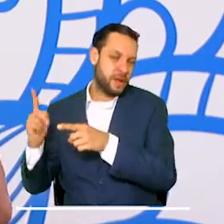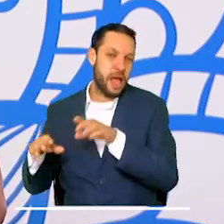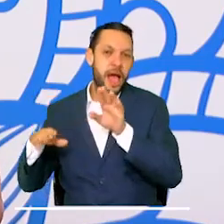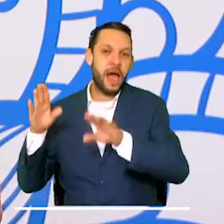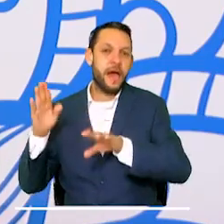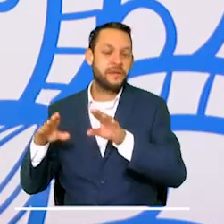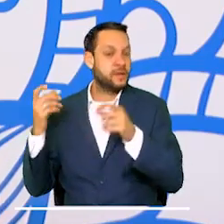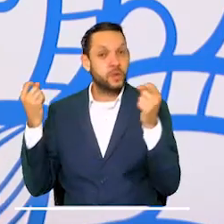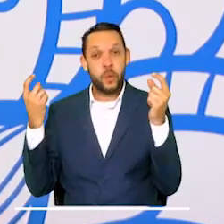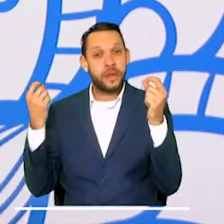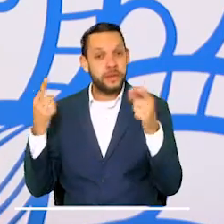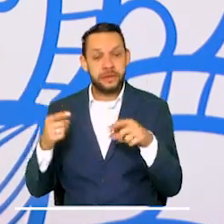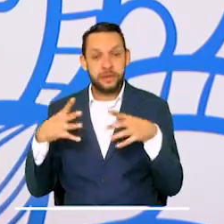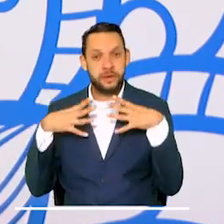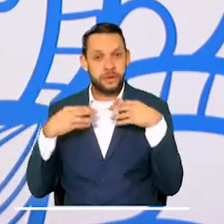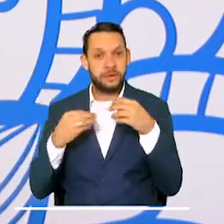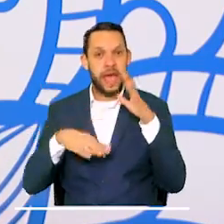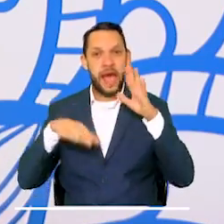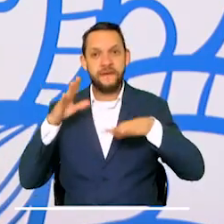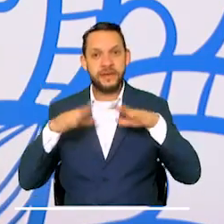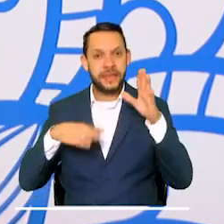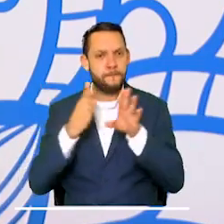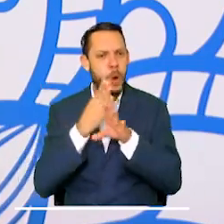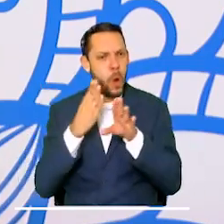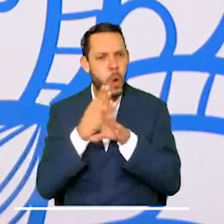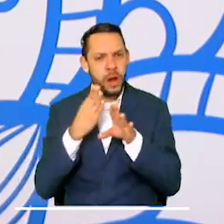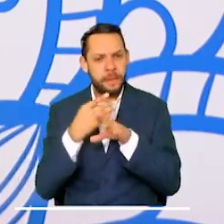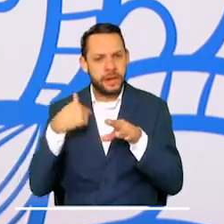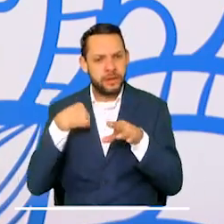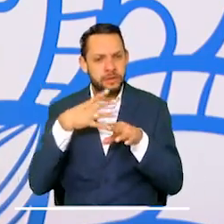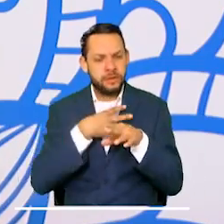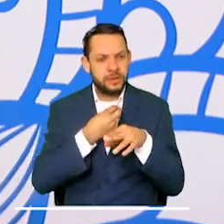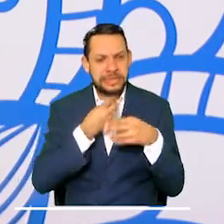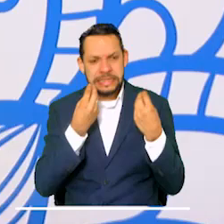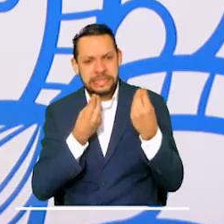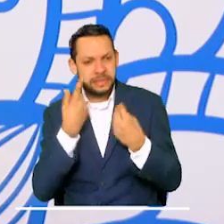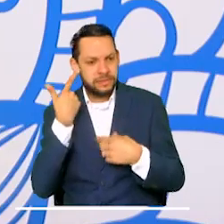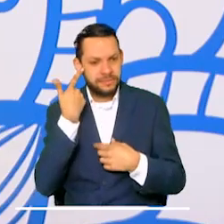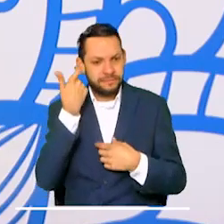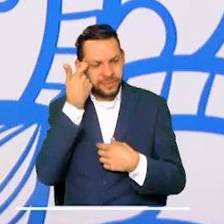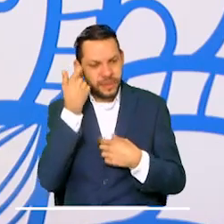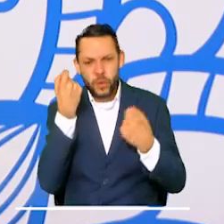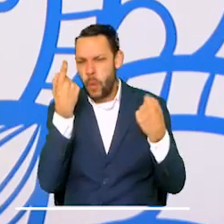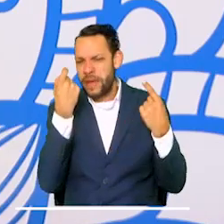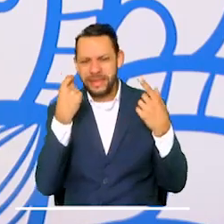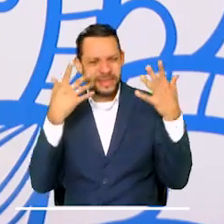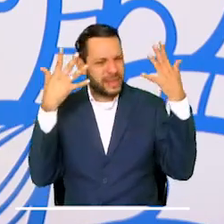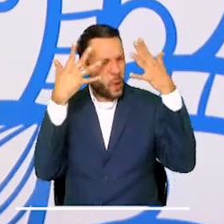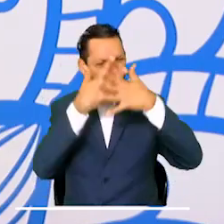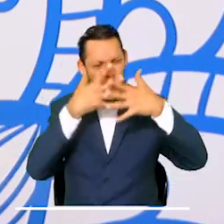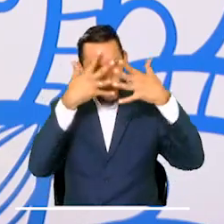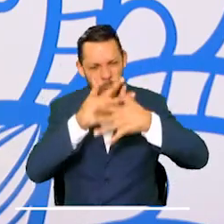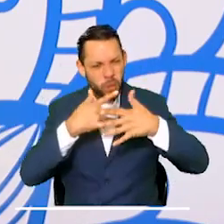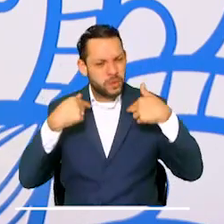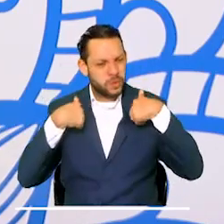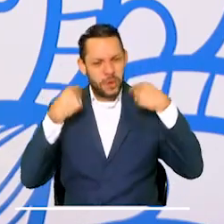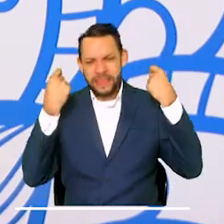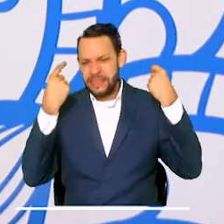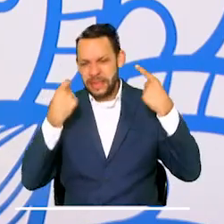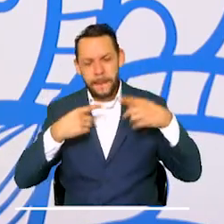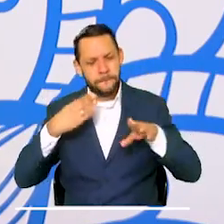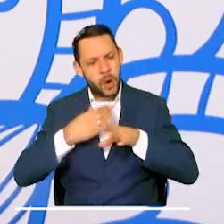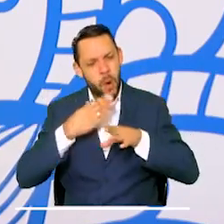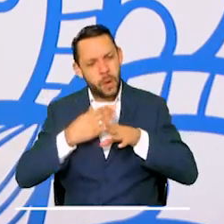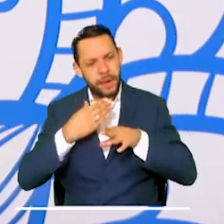a veces vemos el problema tan grande, vemos la situación tan retadora, que no podemos encontrar esas herramientas. Y lo que queremos hoy en este